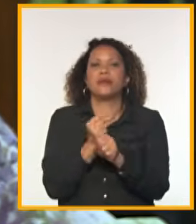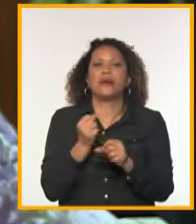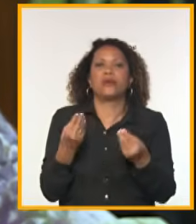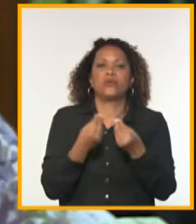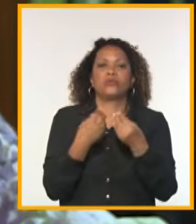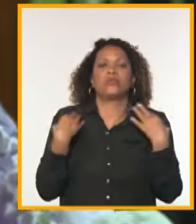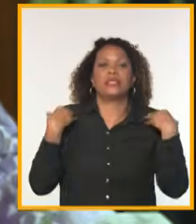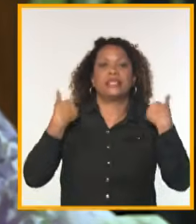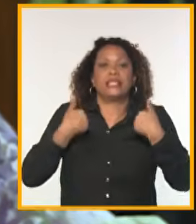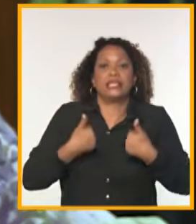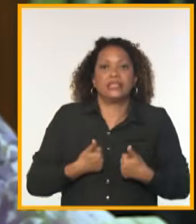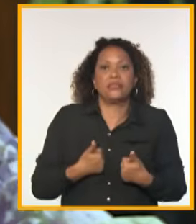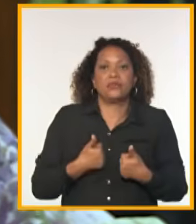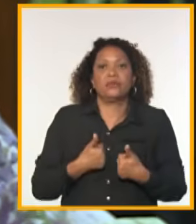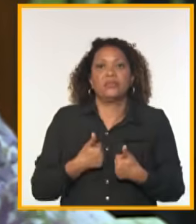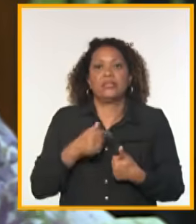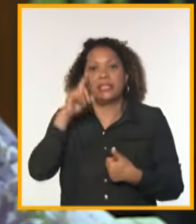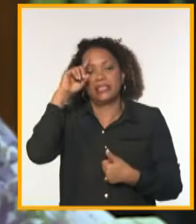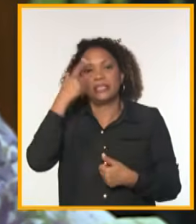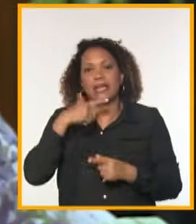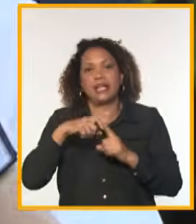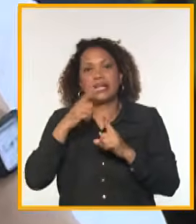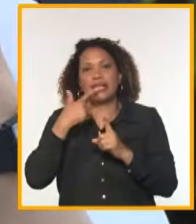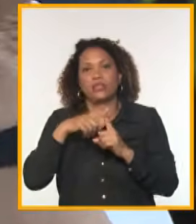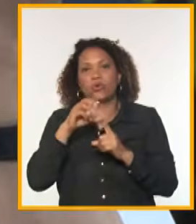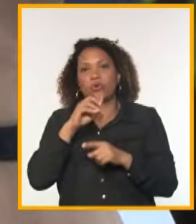director del Sanatorio de Santiago de Las Vegas.